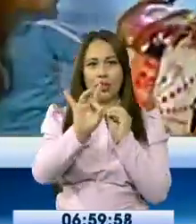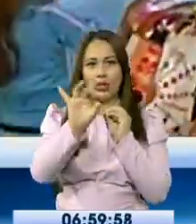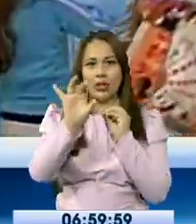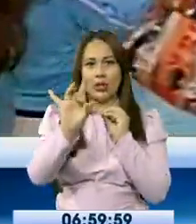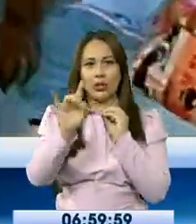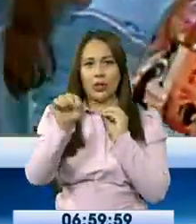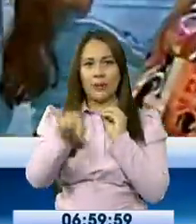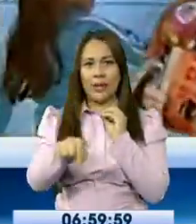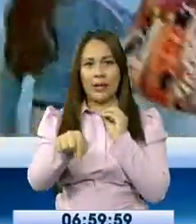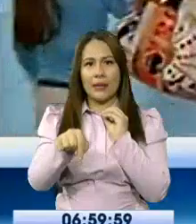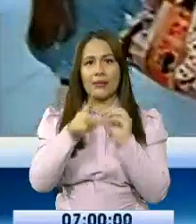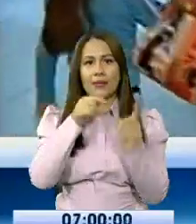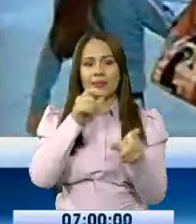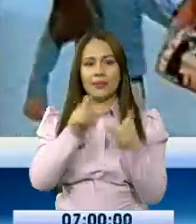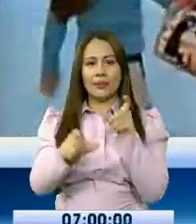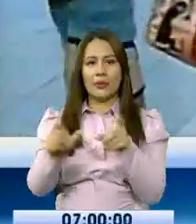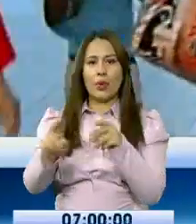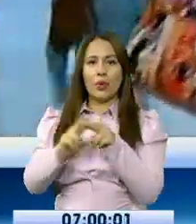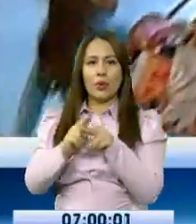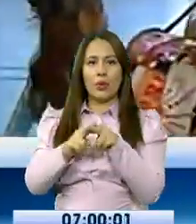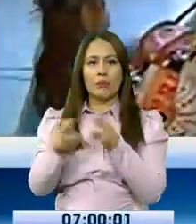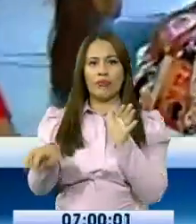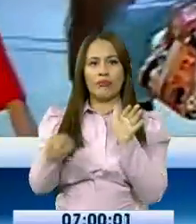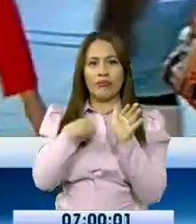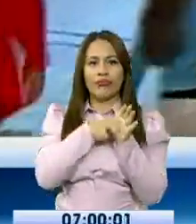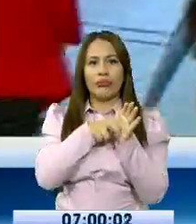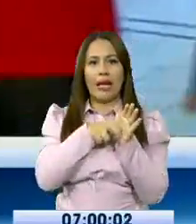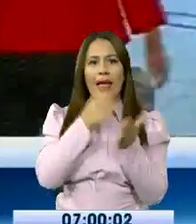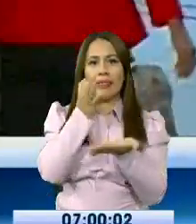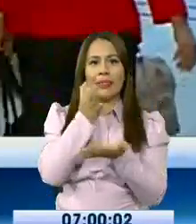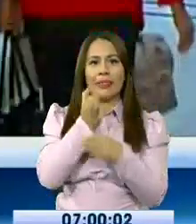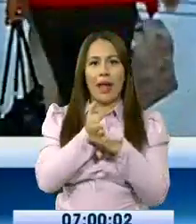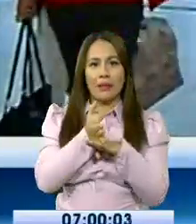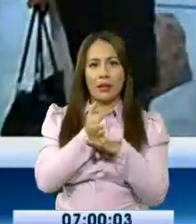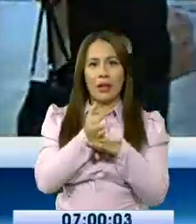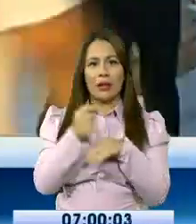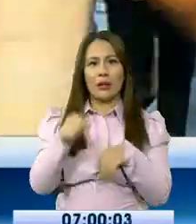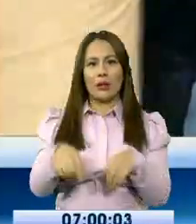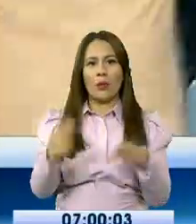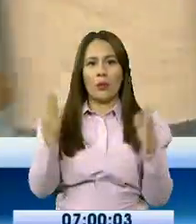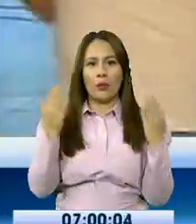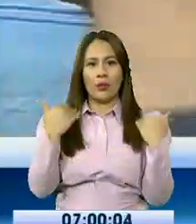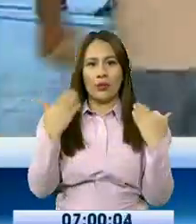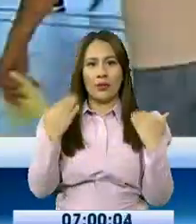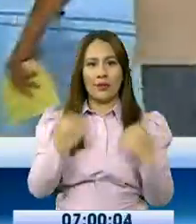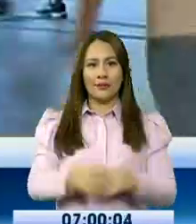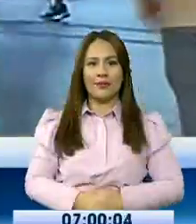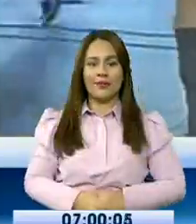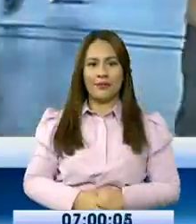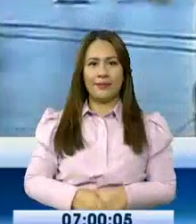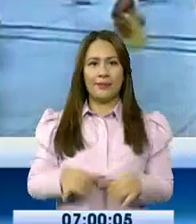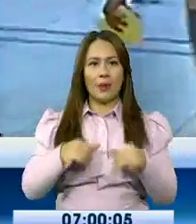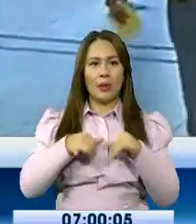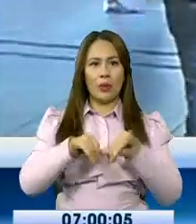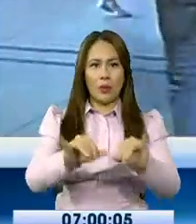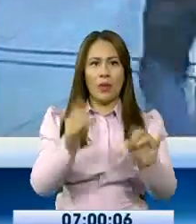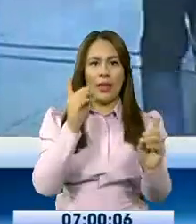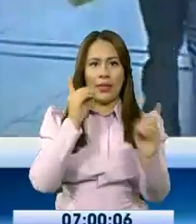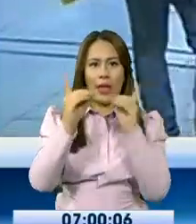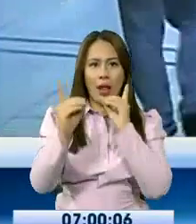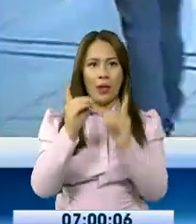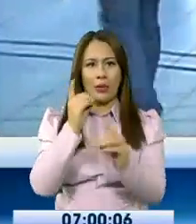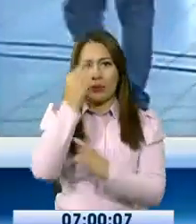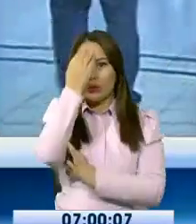188.000 usuarios que lleguen hasta la terminal terrestre de Guayaquil. Seguimos dialogando con los usuarios. Caballero, buenos